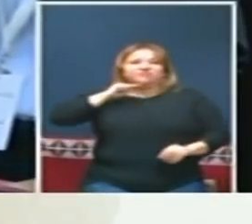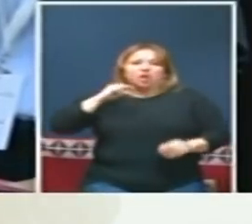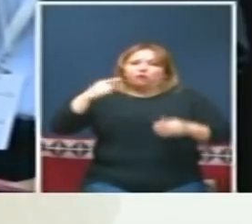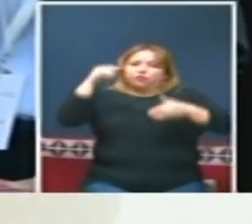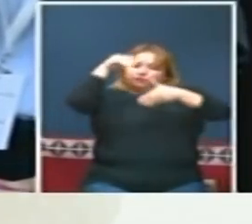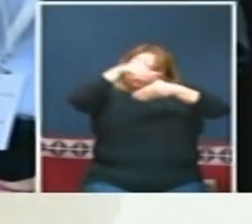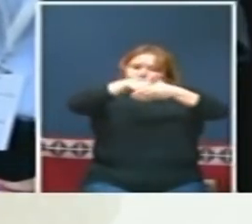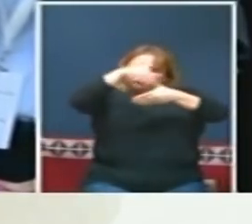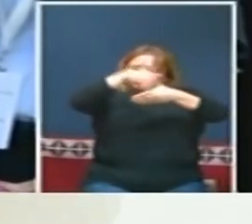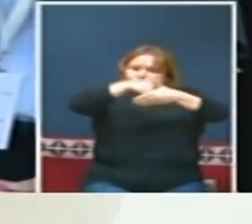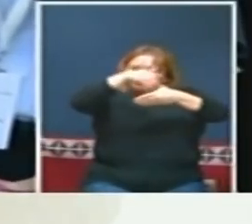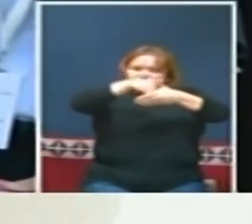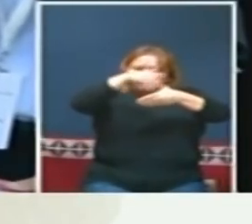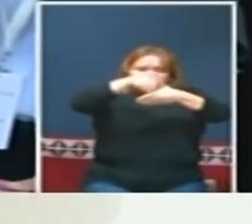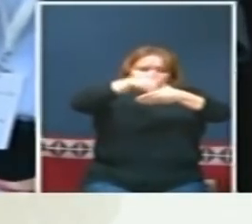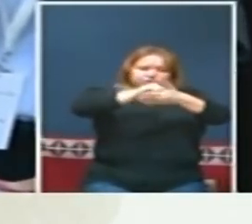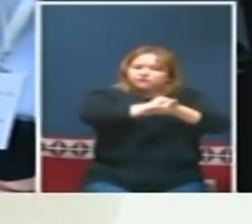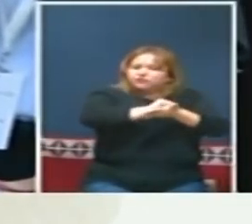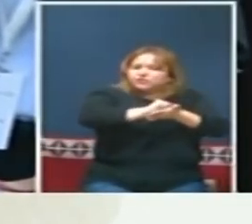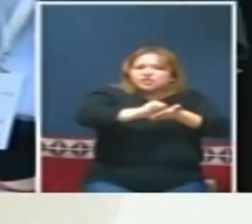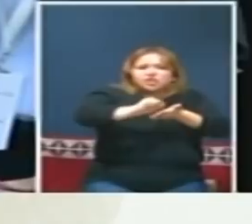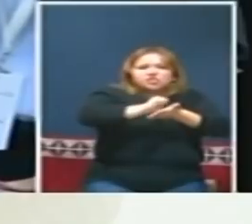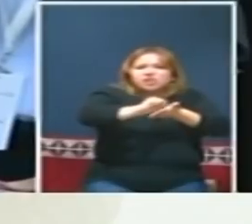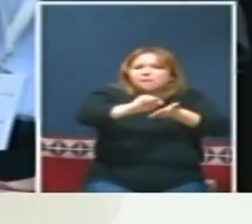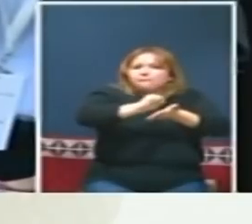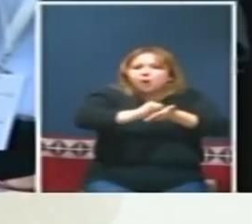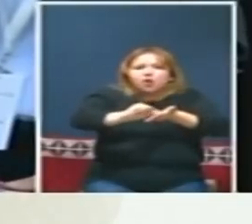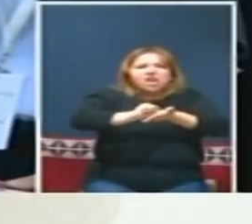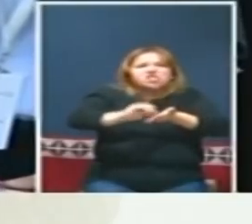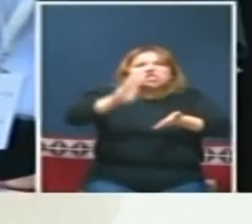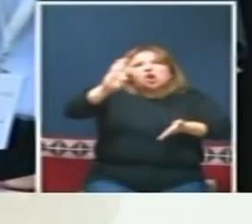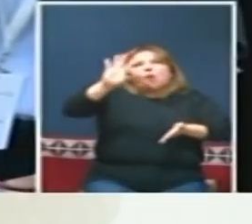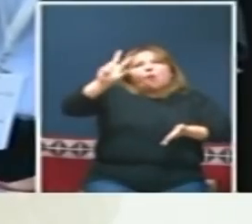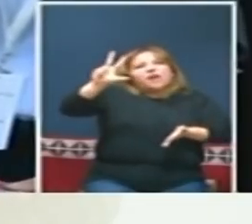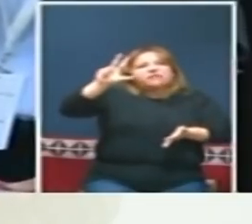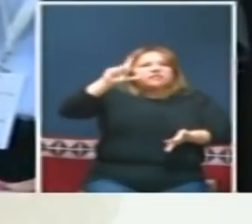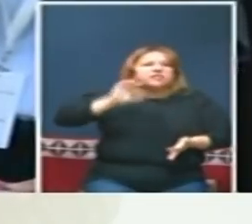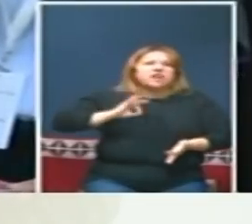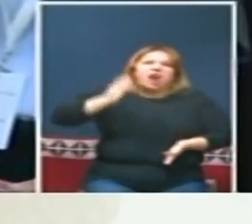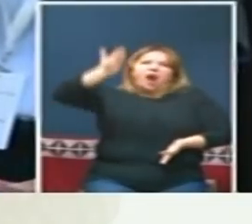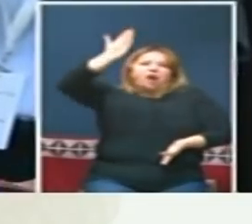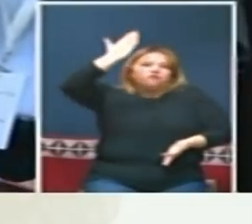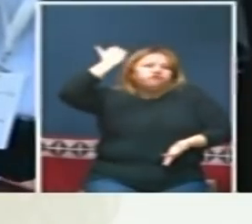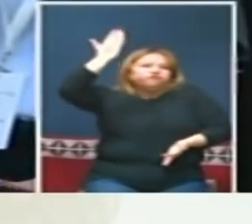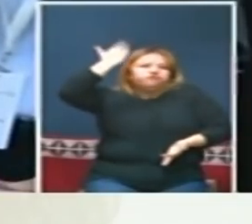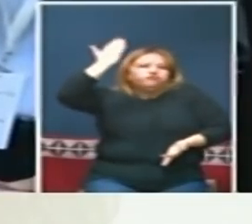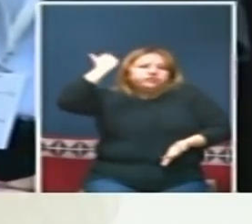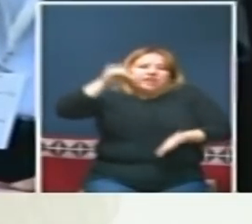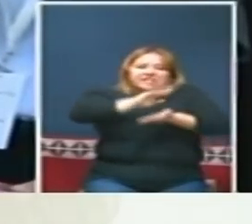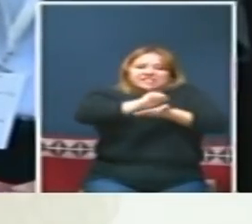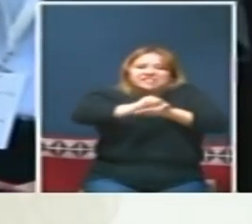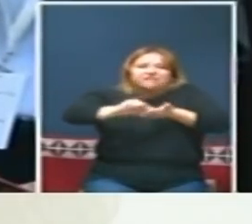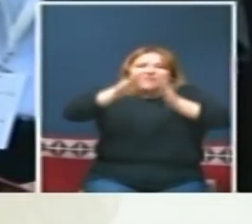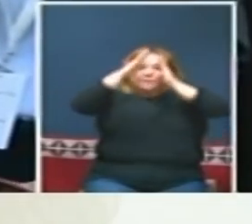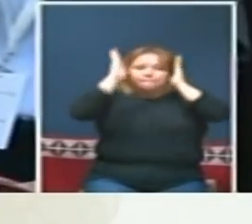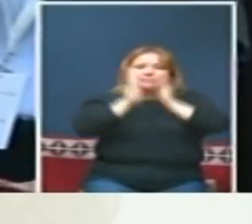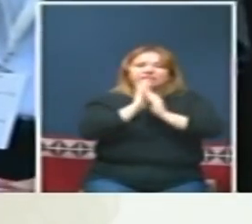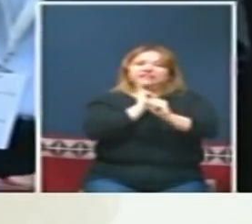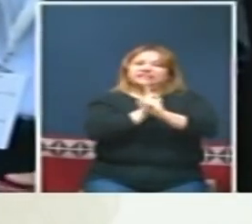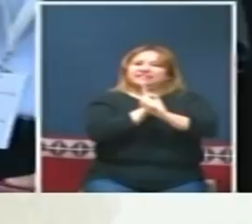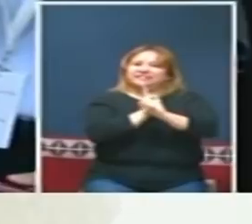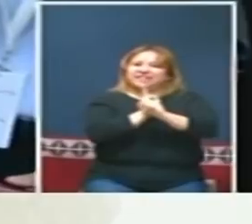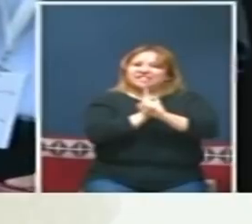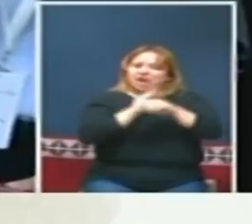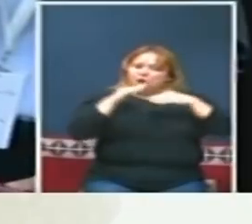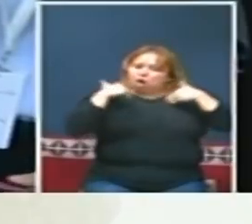entre nosotros, podemos decir contemporáneos, hace 43 años, ¿no? La Santa Madre Iglesia reconoce una vida de